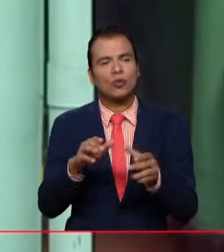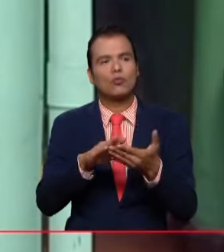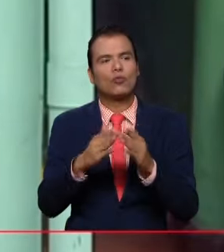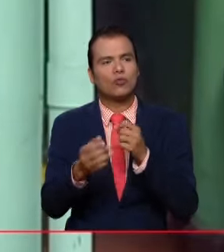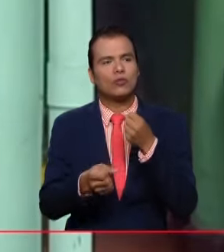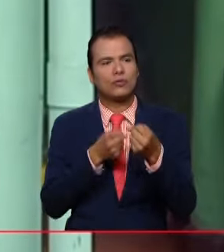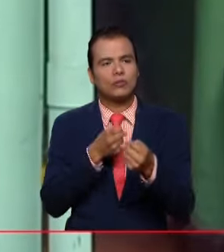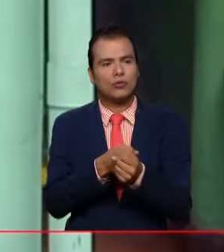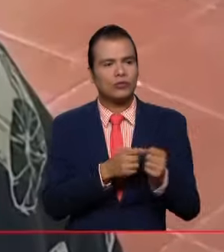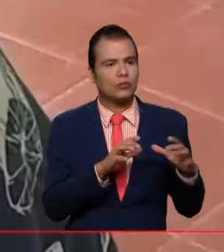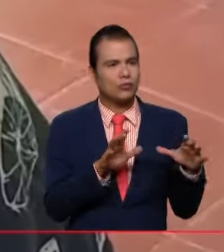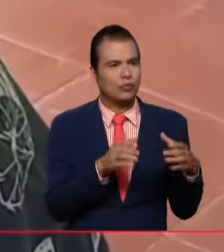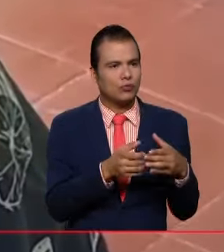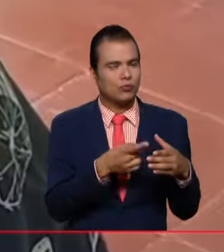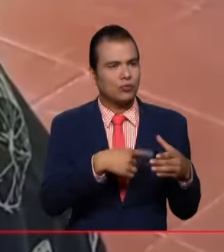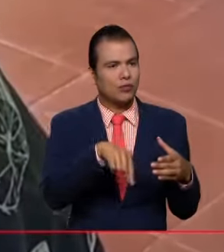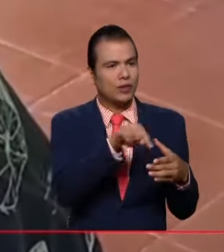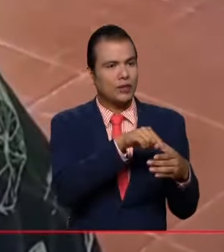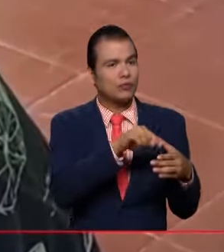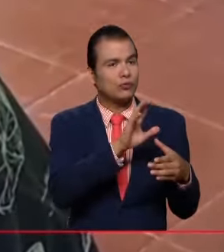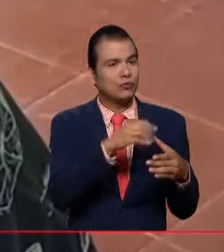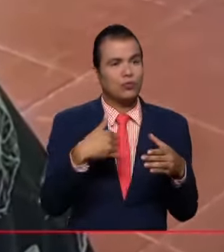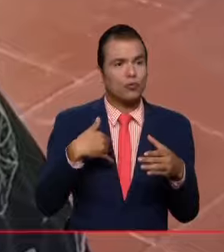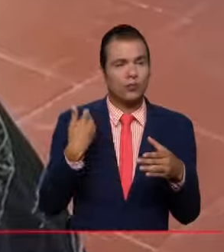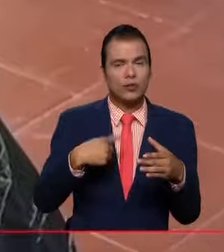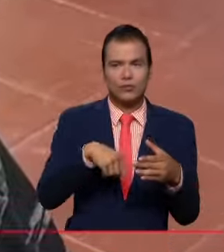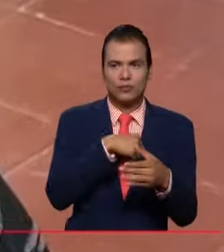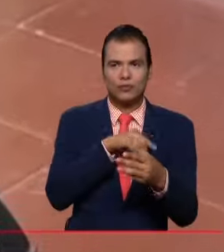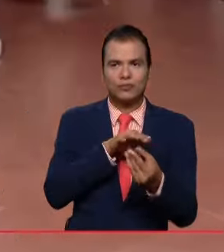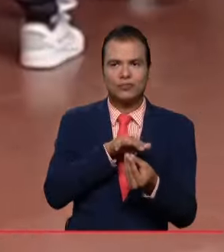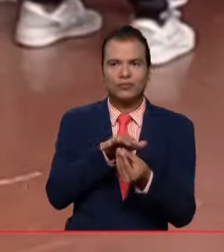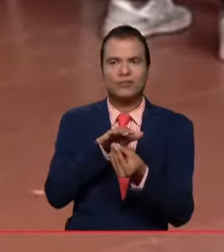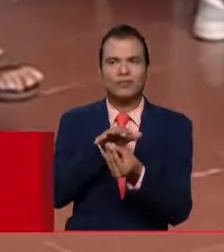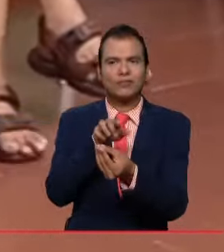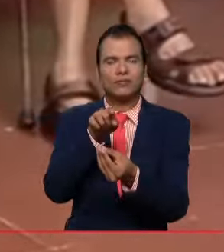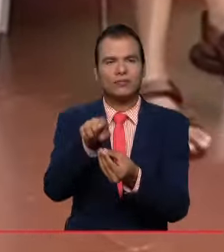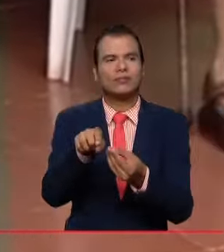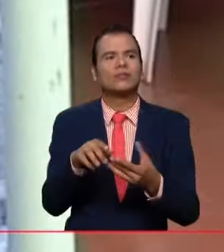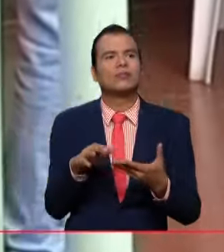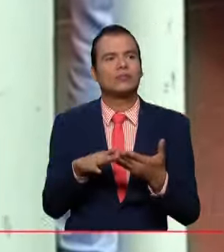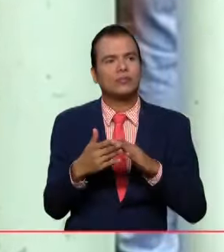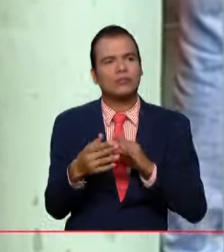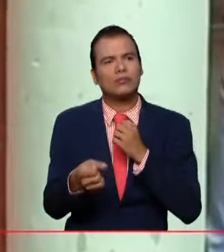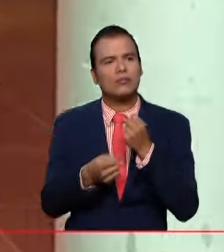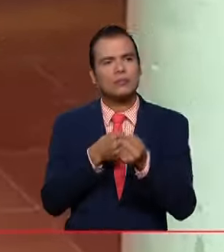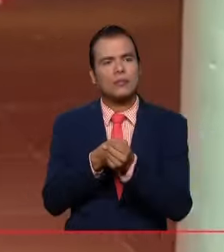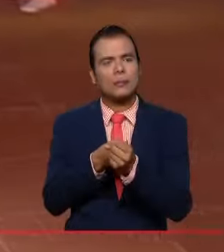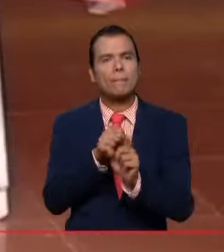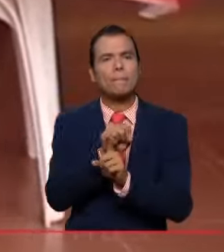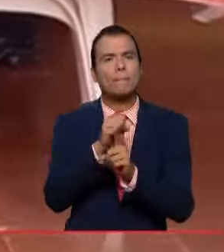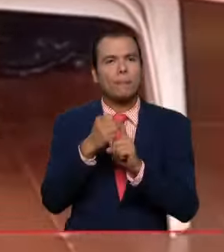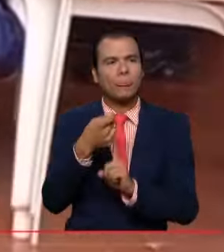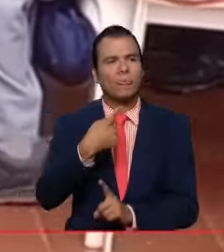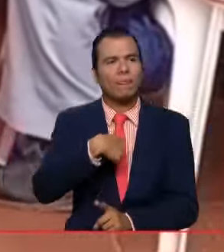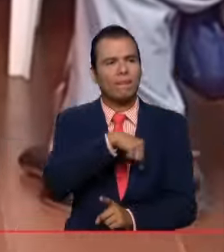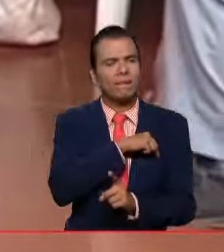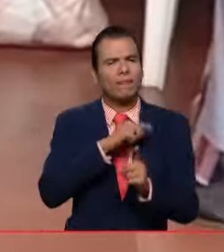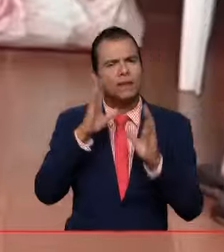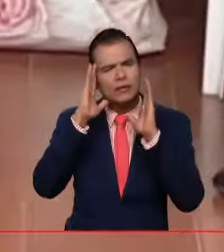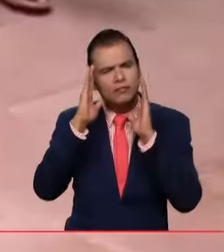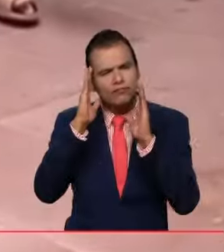que estamos hoy acompañando diferentes actividades sociales y es para seguir desde territorio trabajando